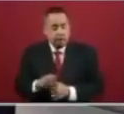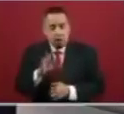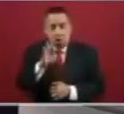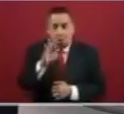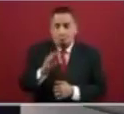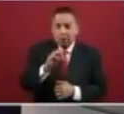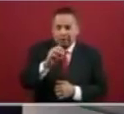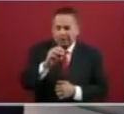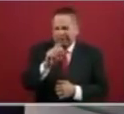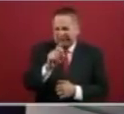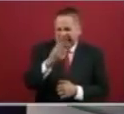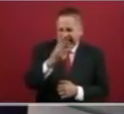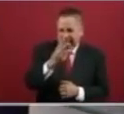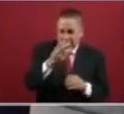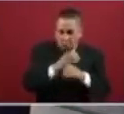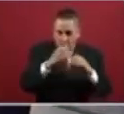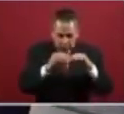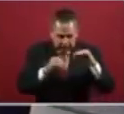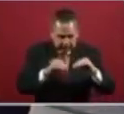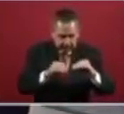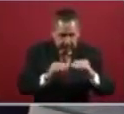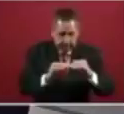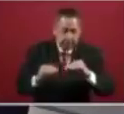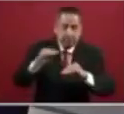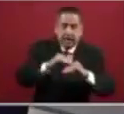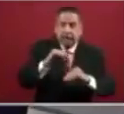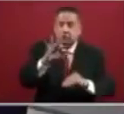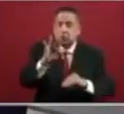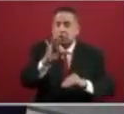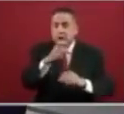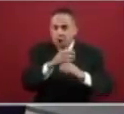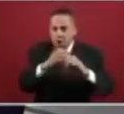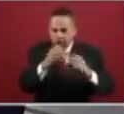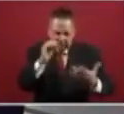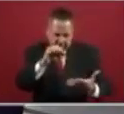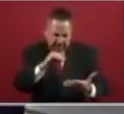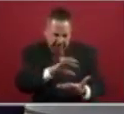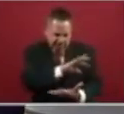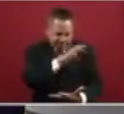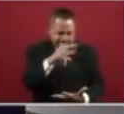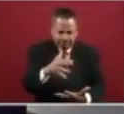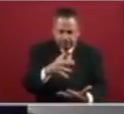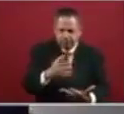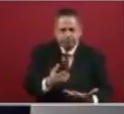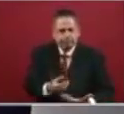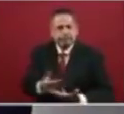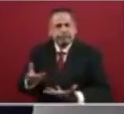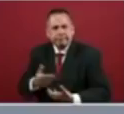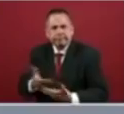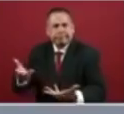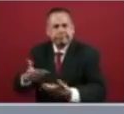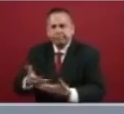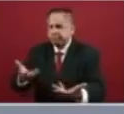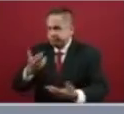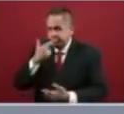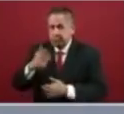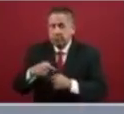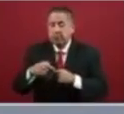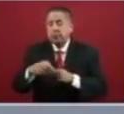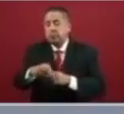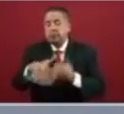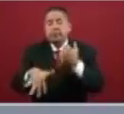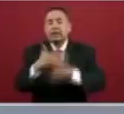40 productos. En 15 días se termina de entregar